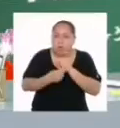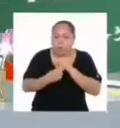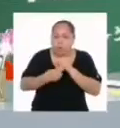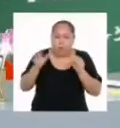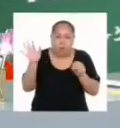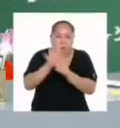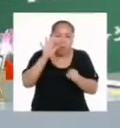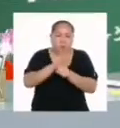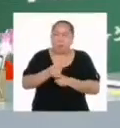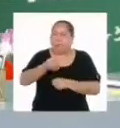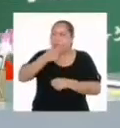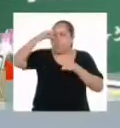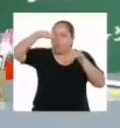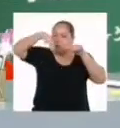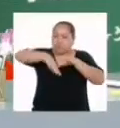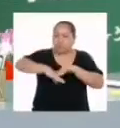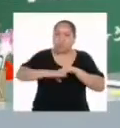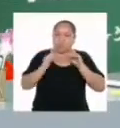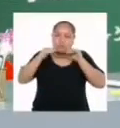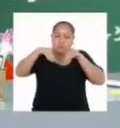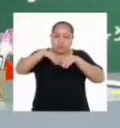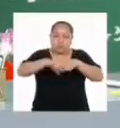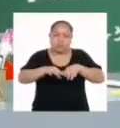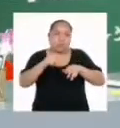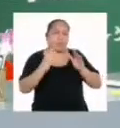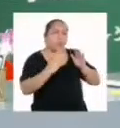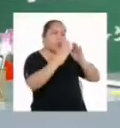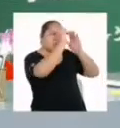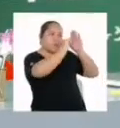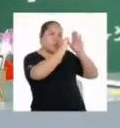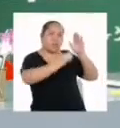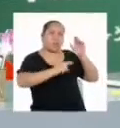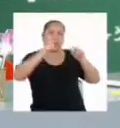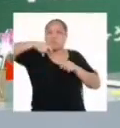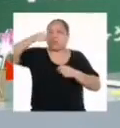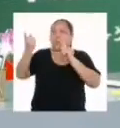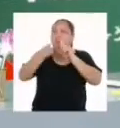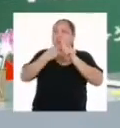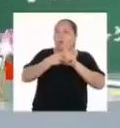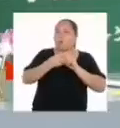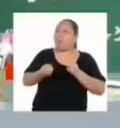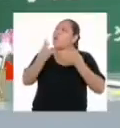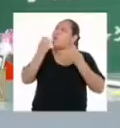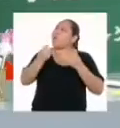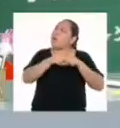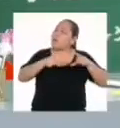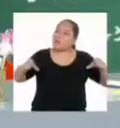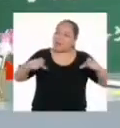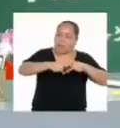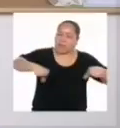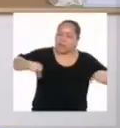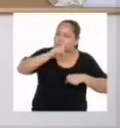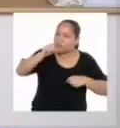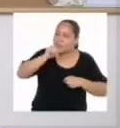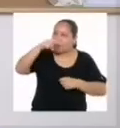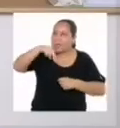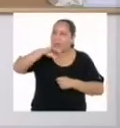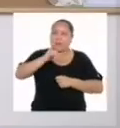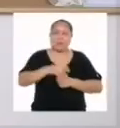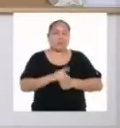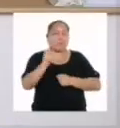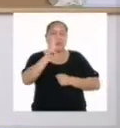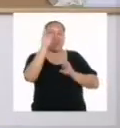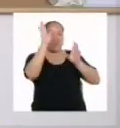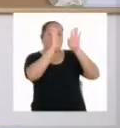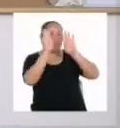capacidad total de captura de agua en la pendiente o ladera del cerro, tendría que multiplicarlo por la cantidad de zanjas que hay. No